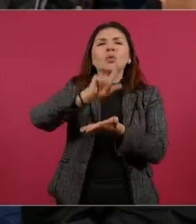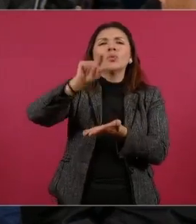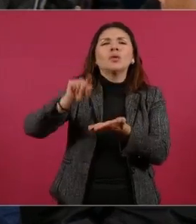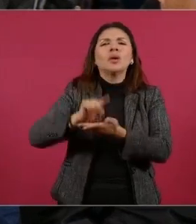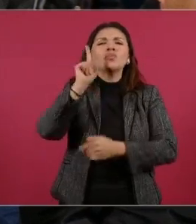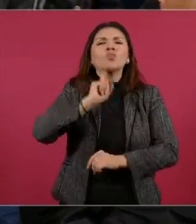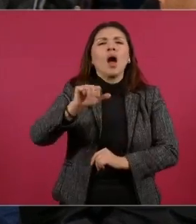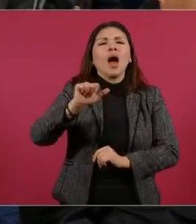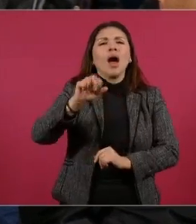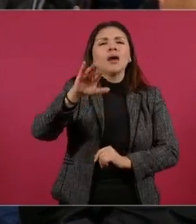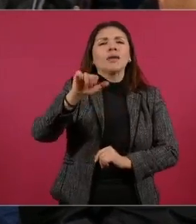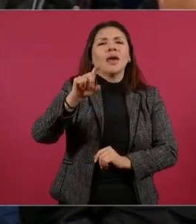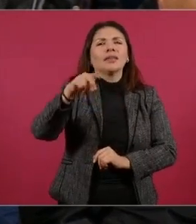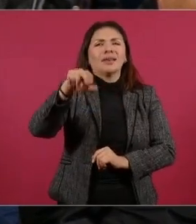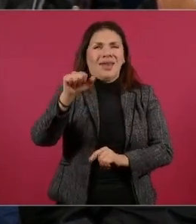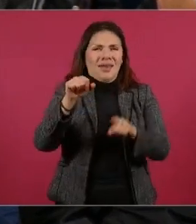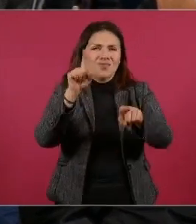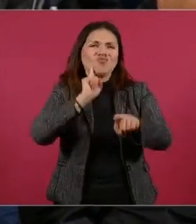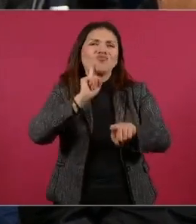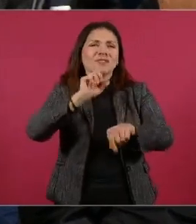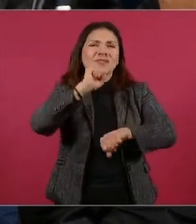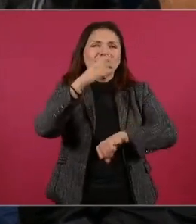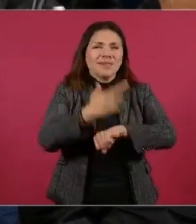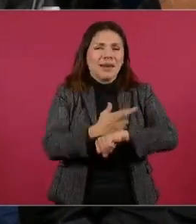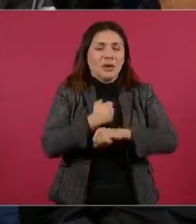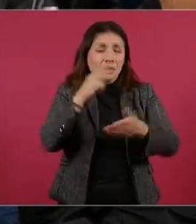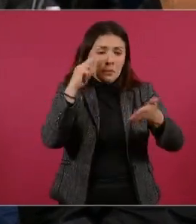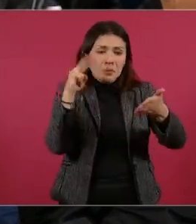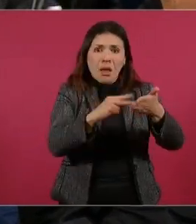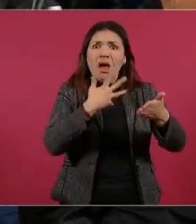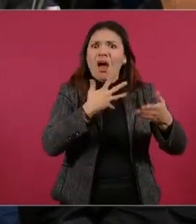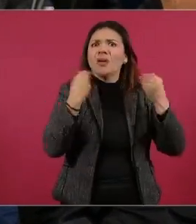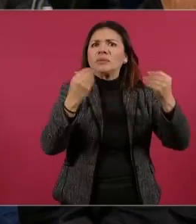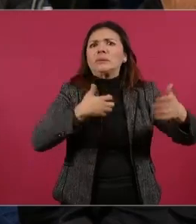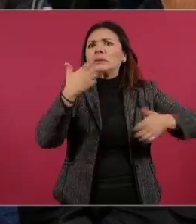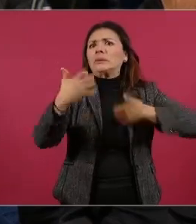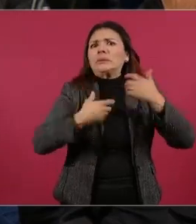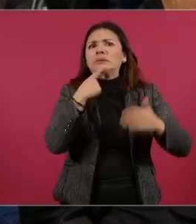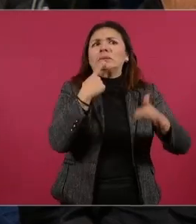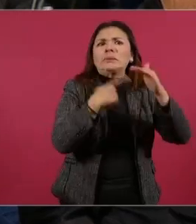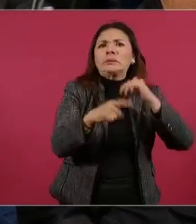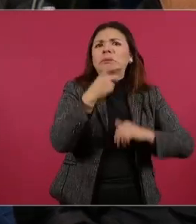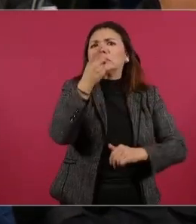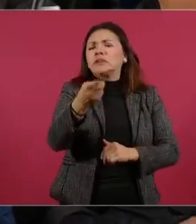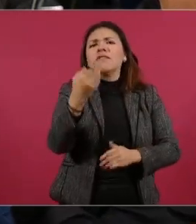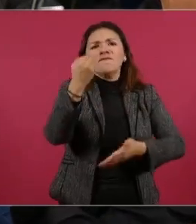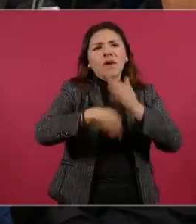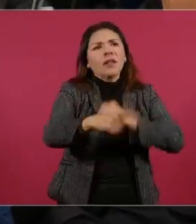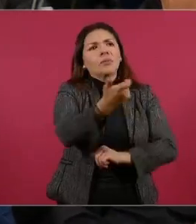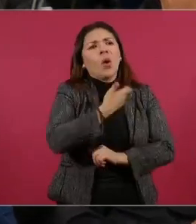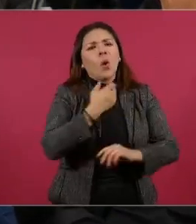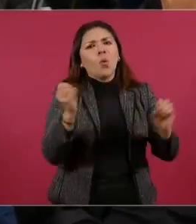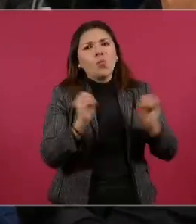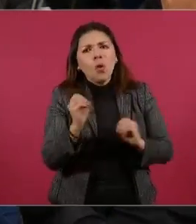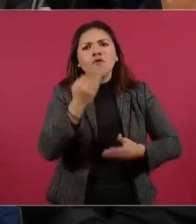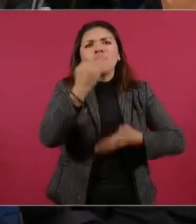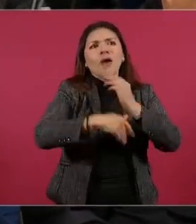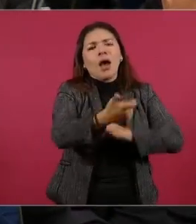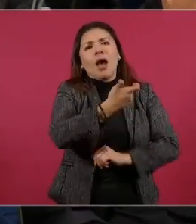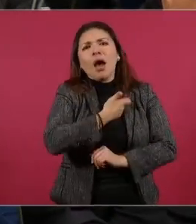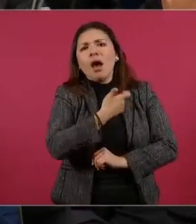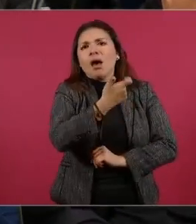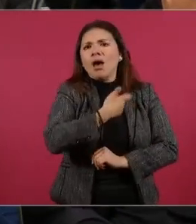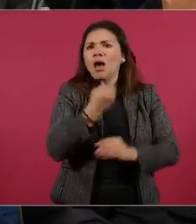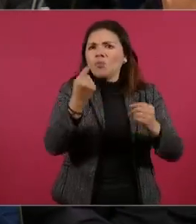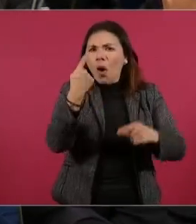ariatna de la secretaria y veo que tiene muchísimas quejas de este tipo de gente que no le han depositado el recurso